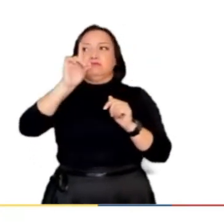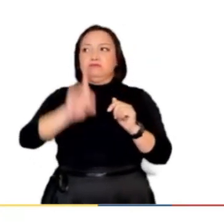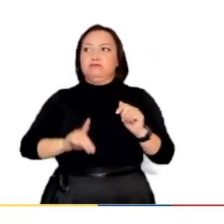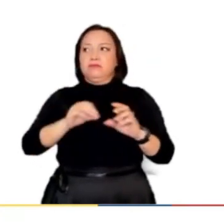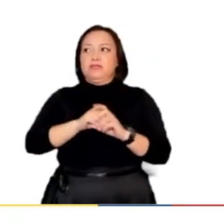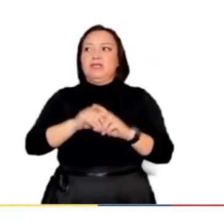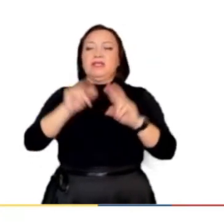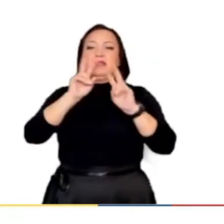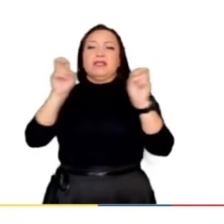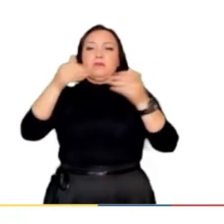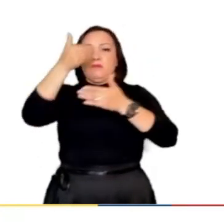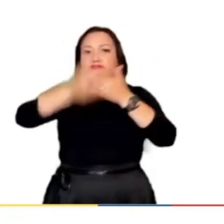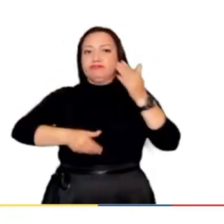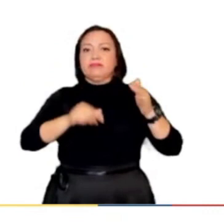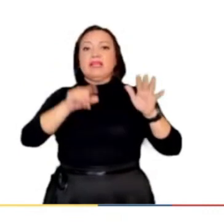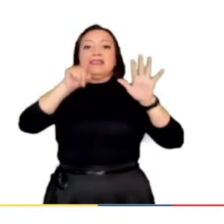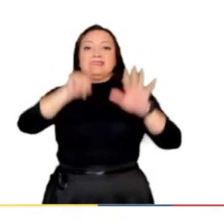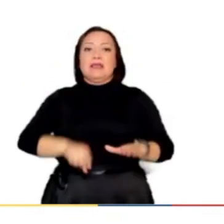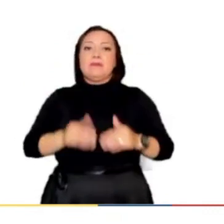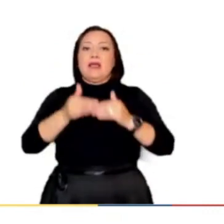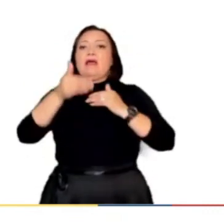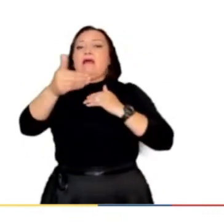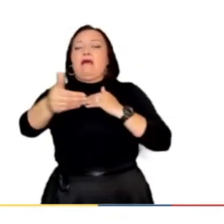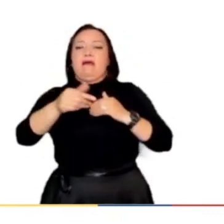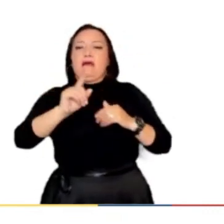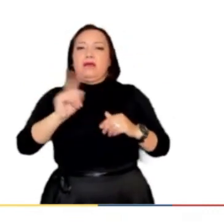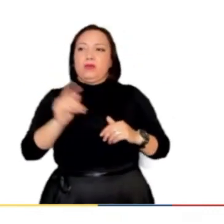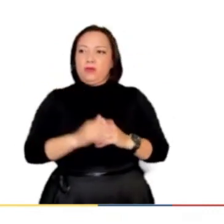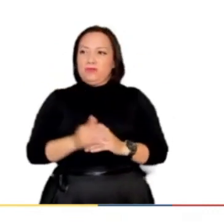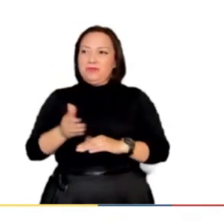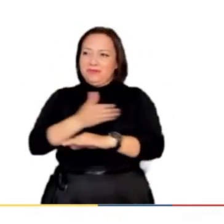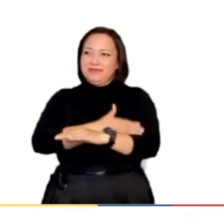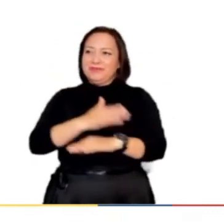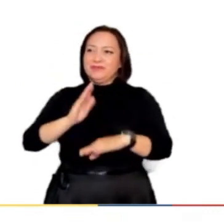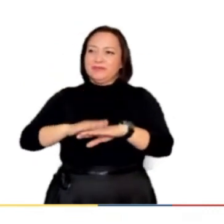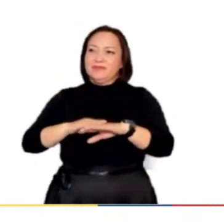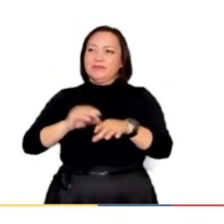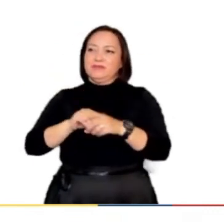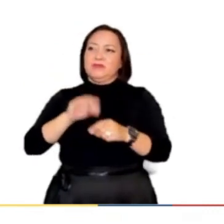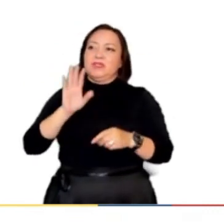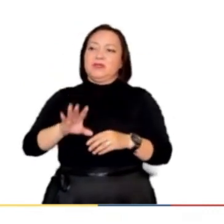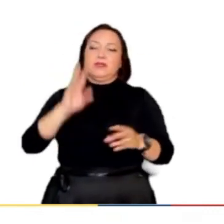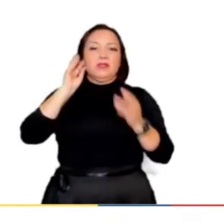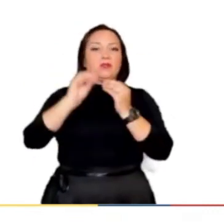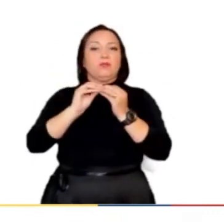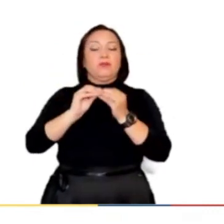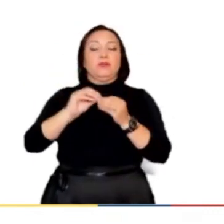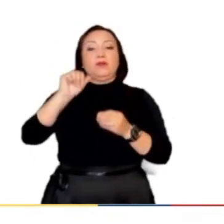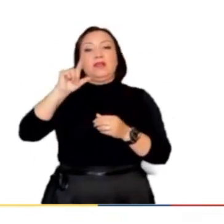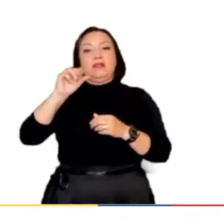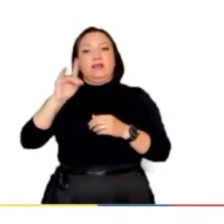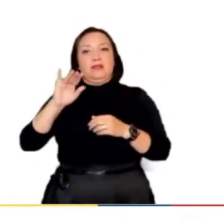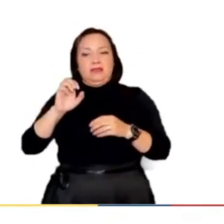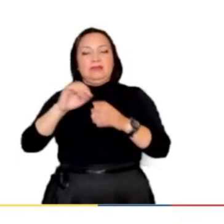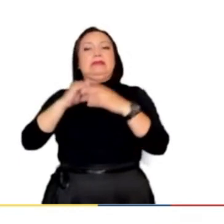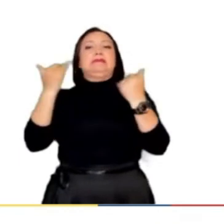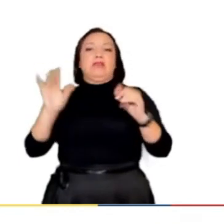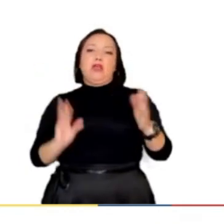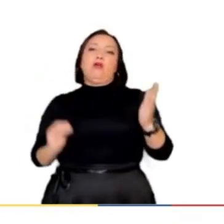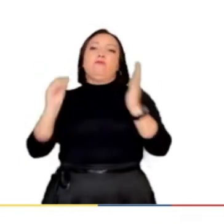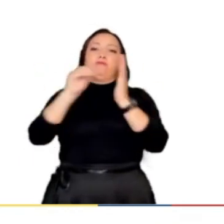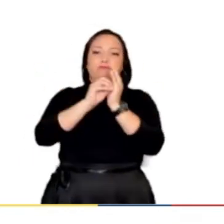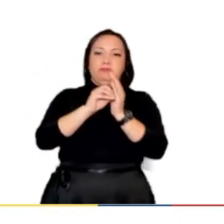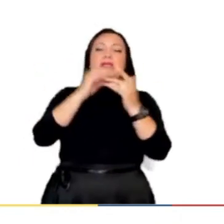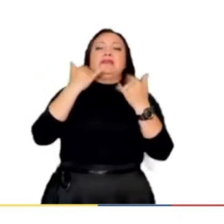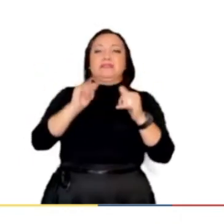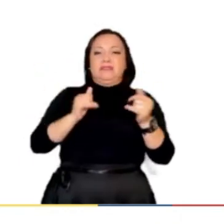de los 6 meses, dado que él con el aviso dentro del convenio de LADI ya había incorporado el plazo de reintegro